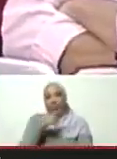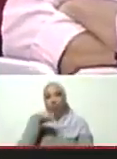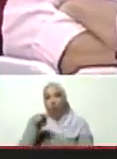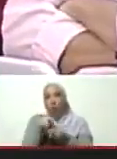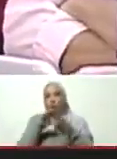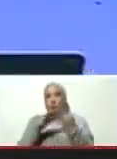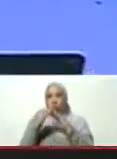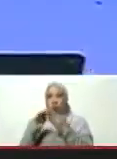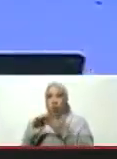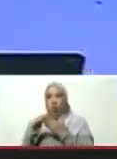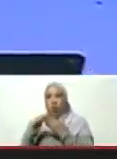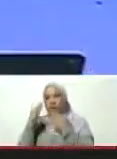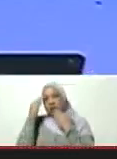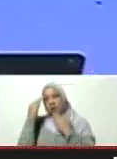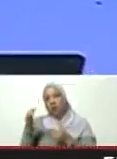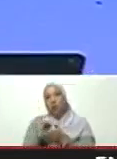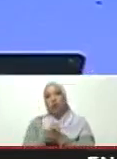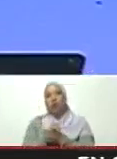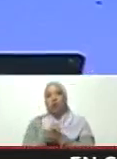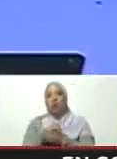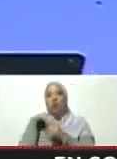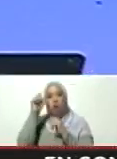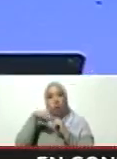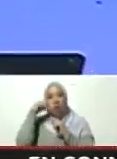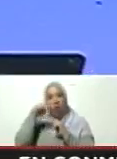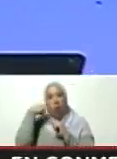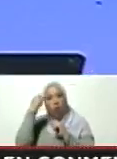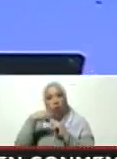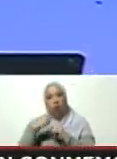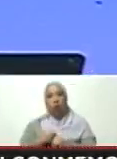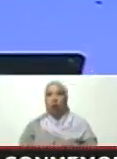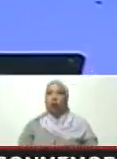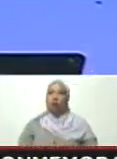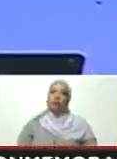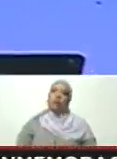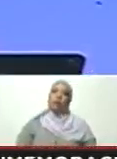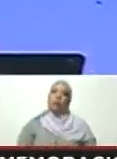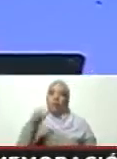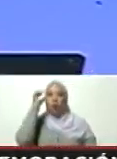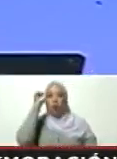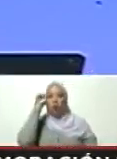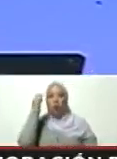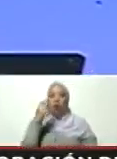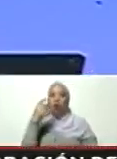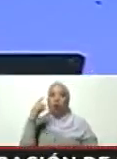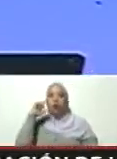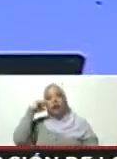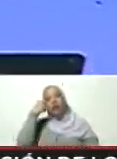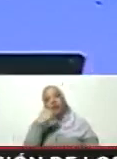Bueno, mis saludos, pues, vamos a ver este video en este día de nostalgia,